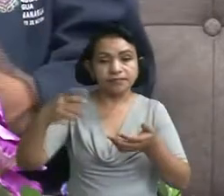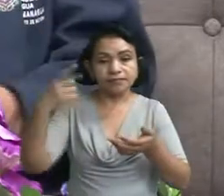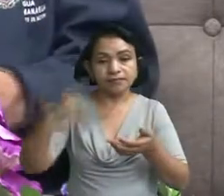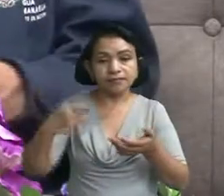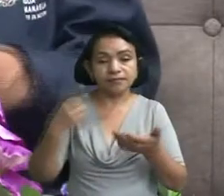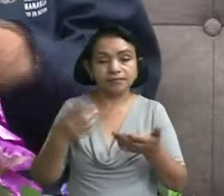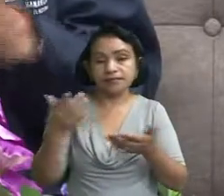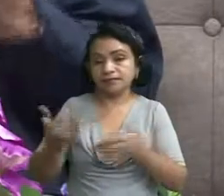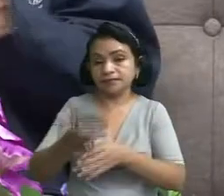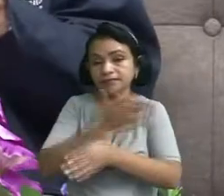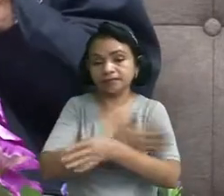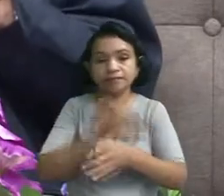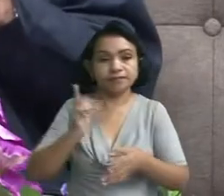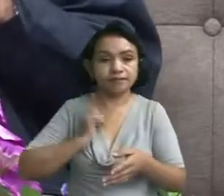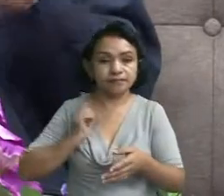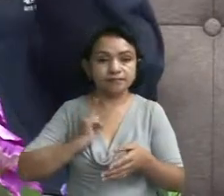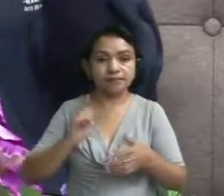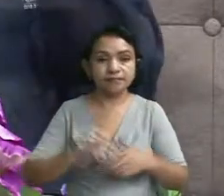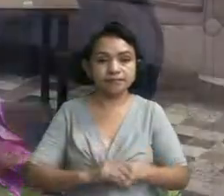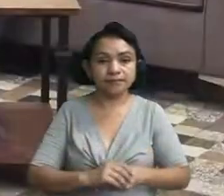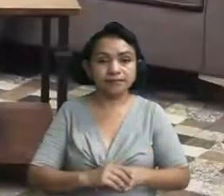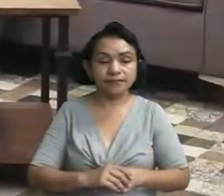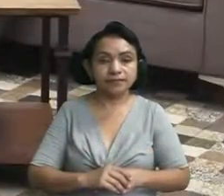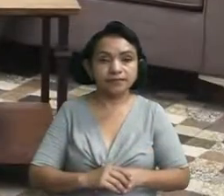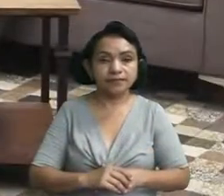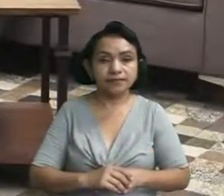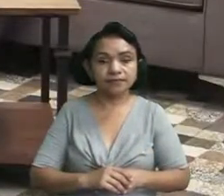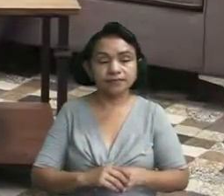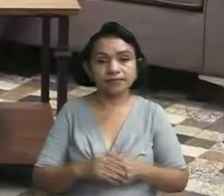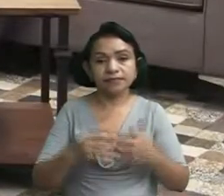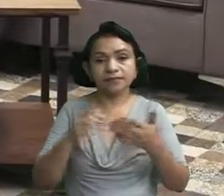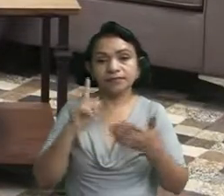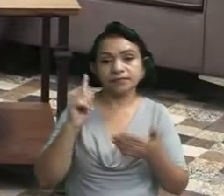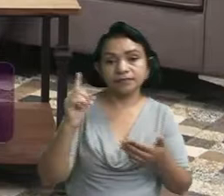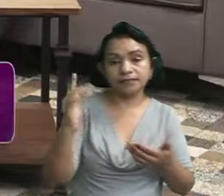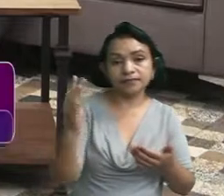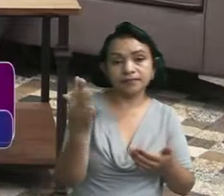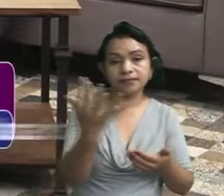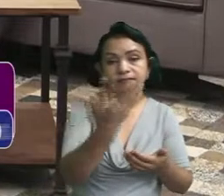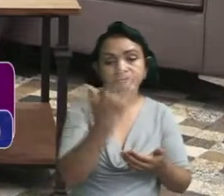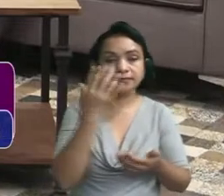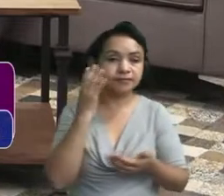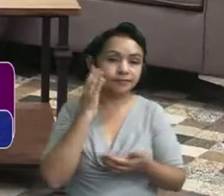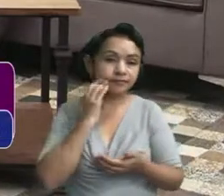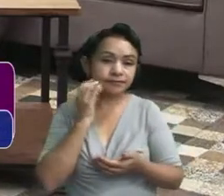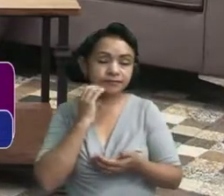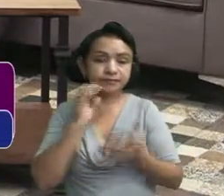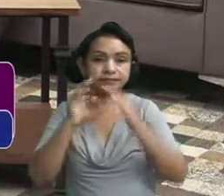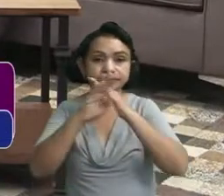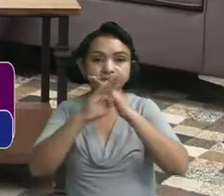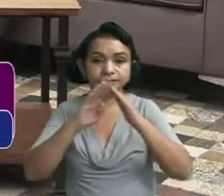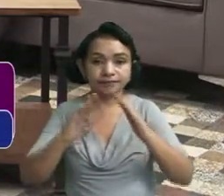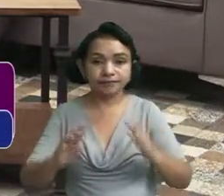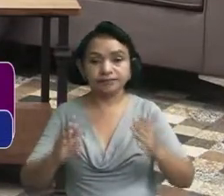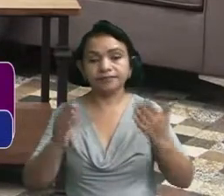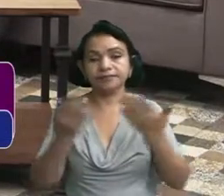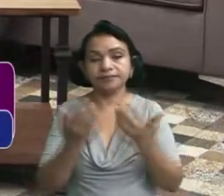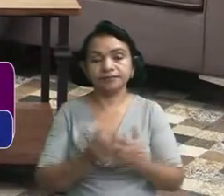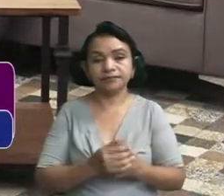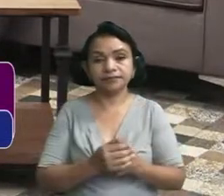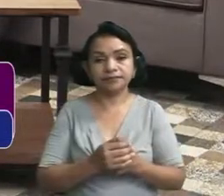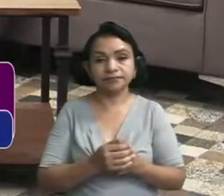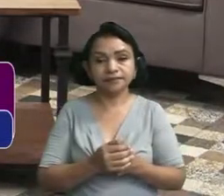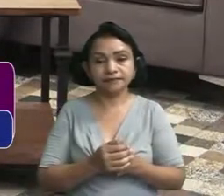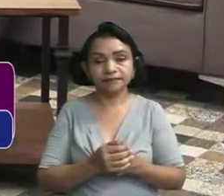con la revolución. Entonces, precisamente, toda esa experiencia, digamos, esa vocación de paz, esa vocación democrática,